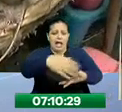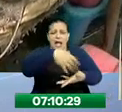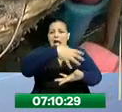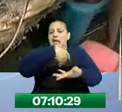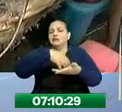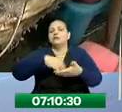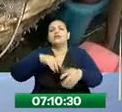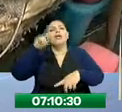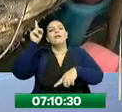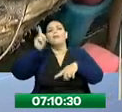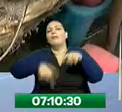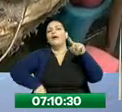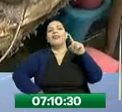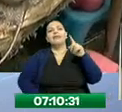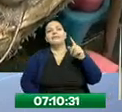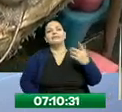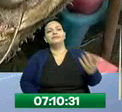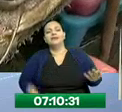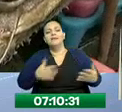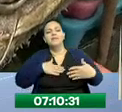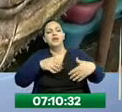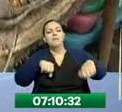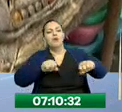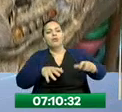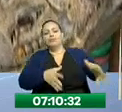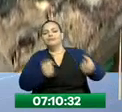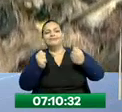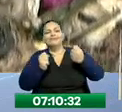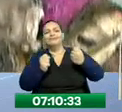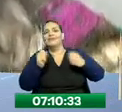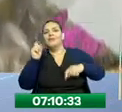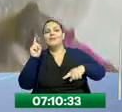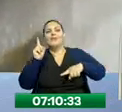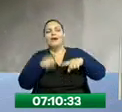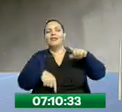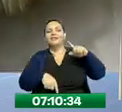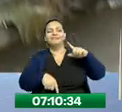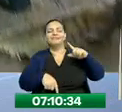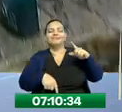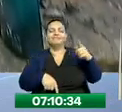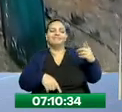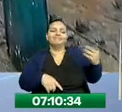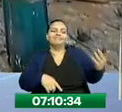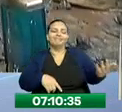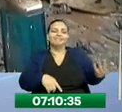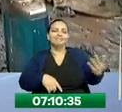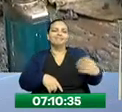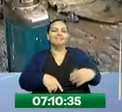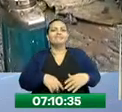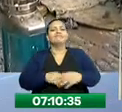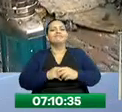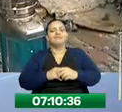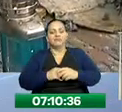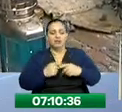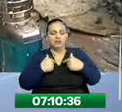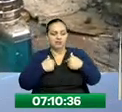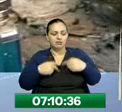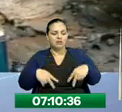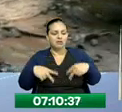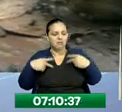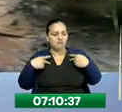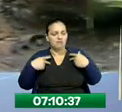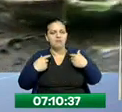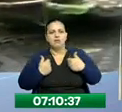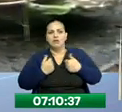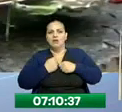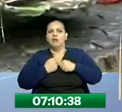No pude sacar moto, no pude sacar nada, entonces... Esta es la triste realidad, pero bueno, vuelvo y le repito, confiando en Dios que esto de